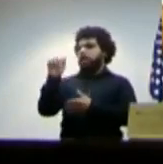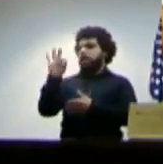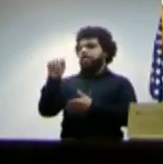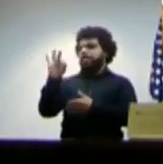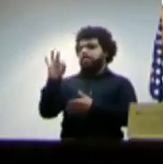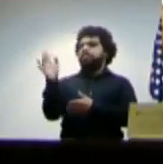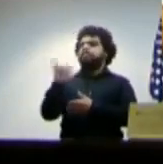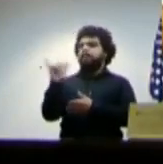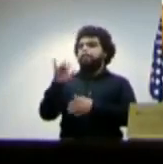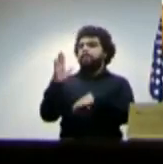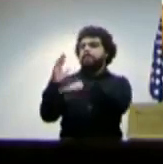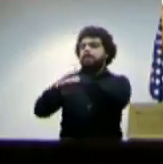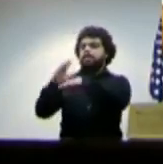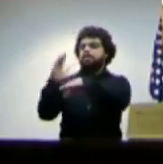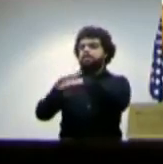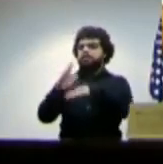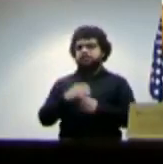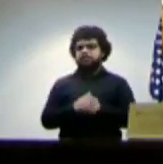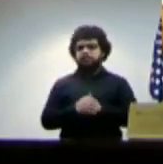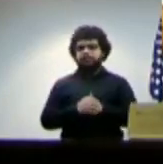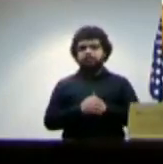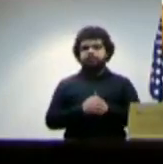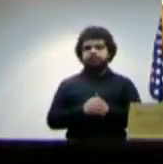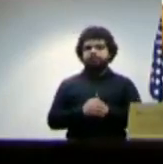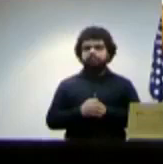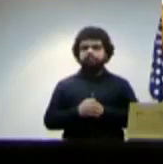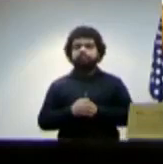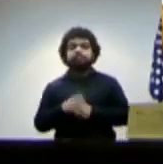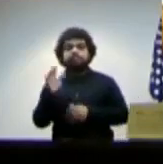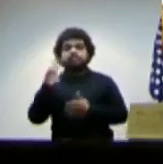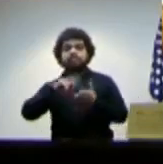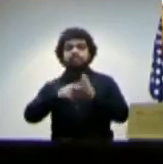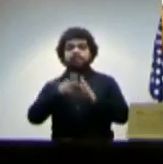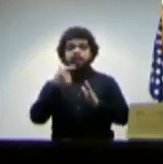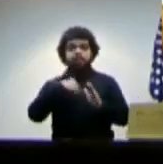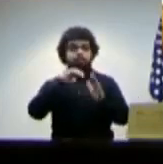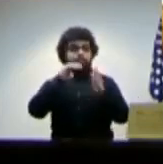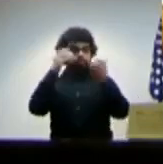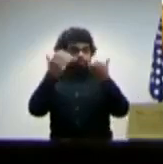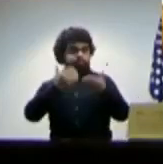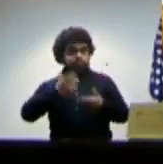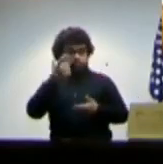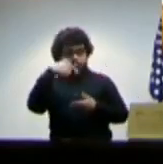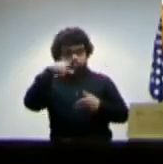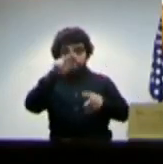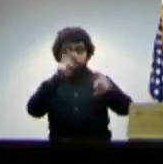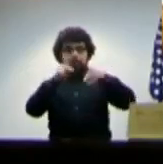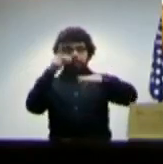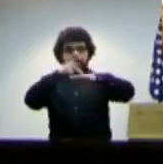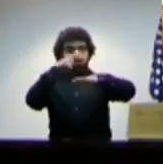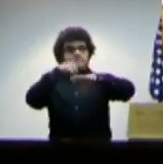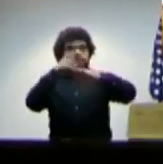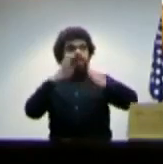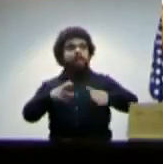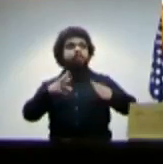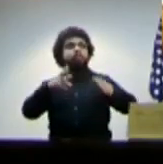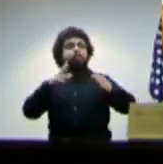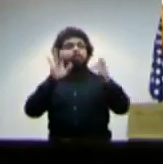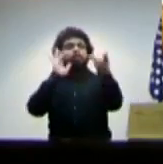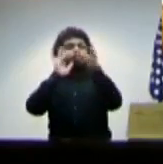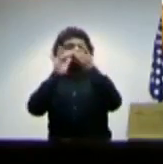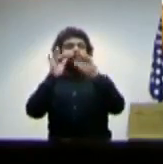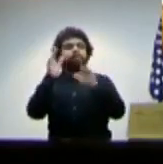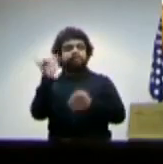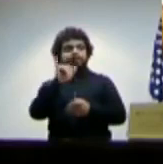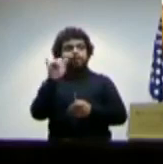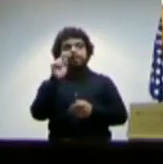está citada. Así que le invito al pueblo a que estén pendientes también a esa vista pública, y sobre todo a los compañeros y compañeras